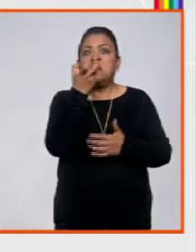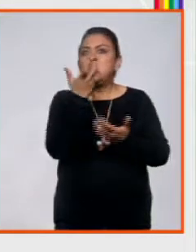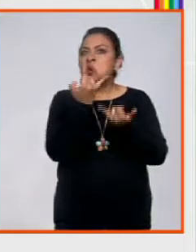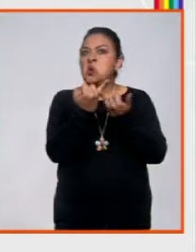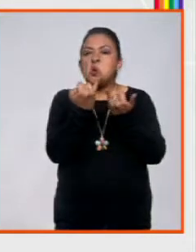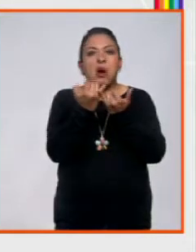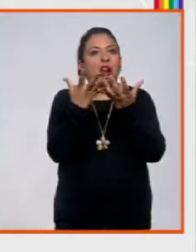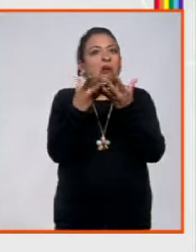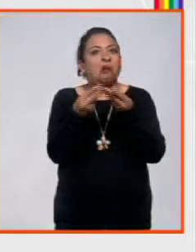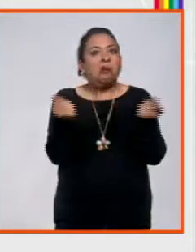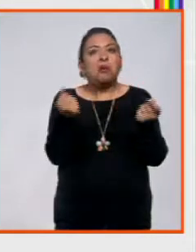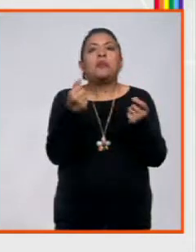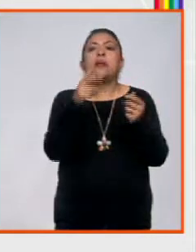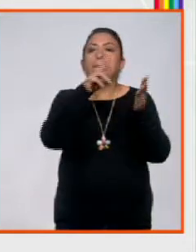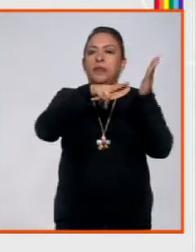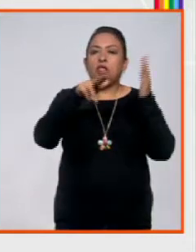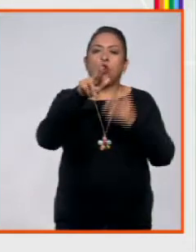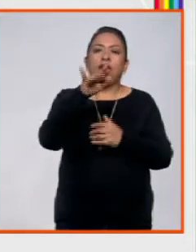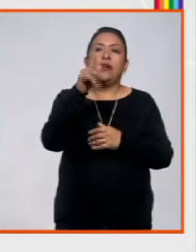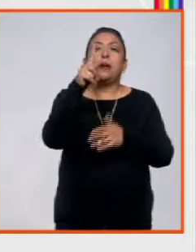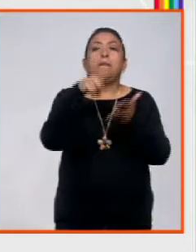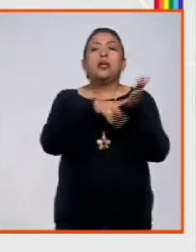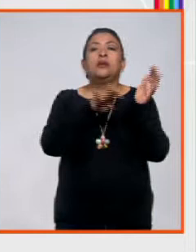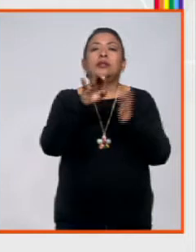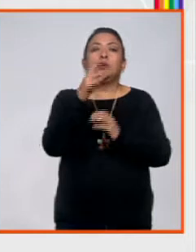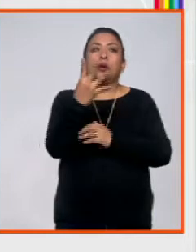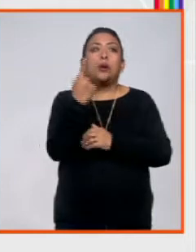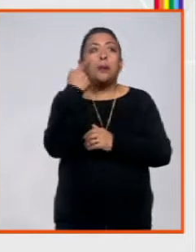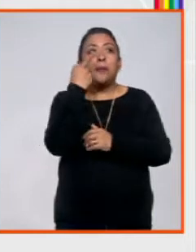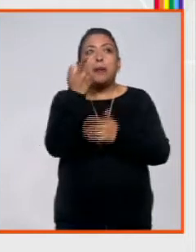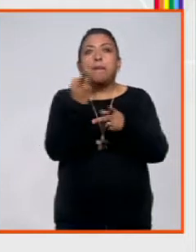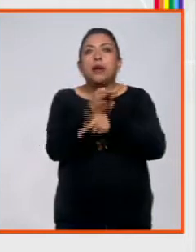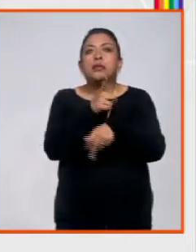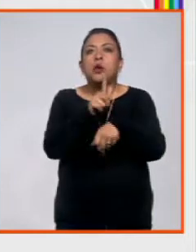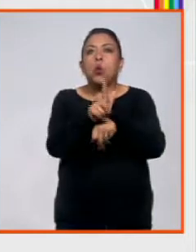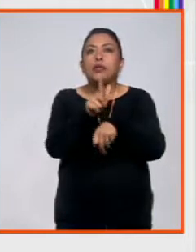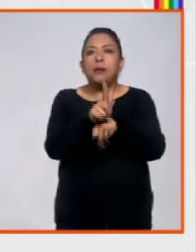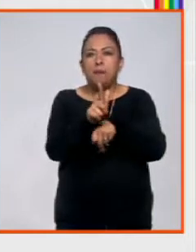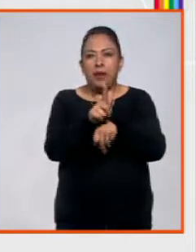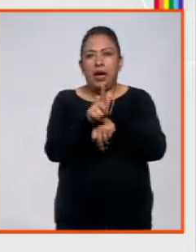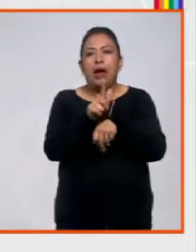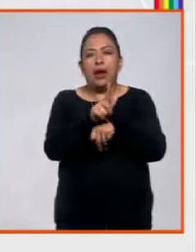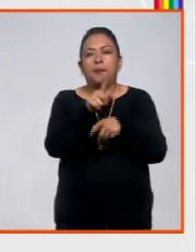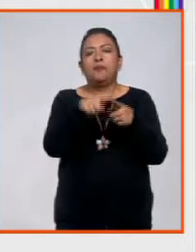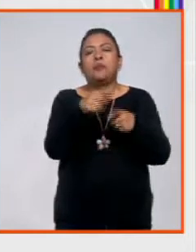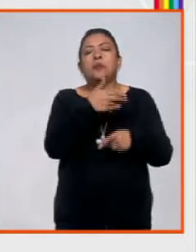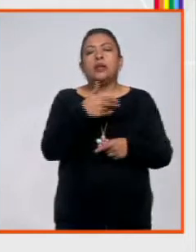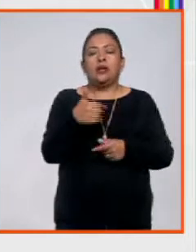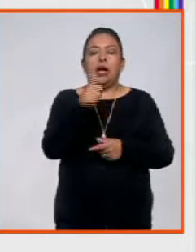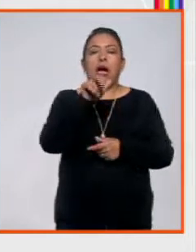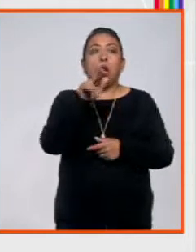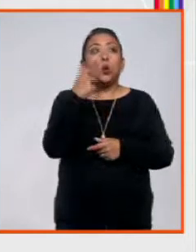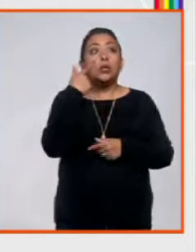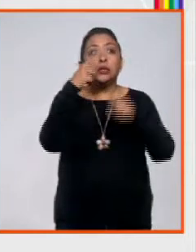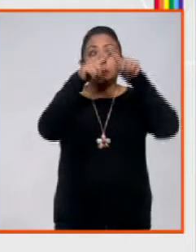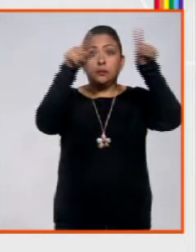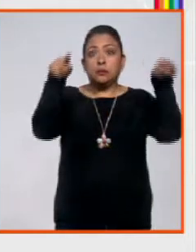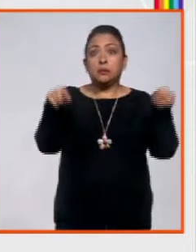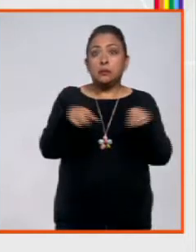es un mural que edificio reverendo el 54 y que habla del golpe de esto en guatemala con ti presente jacobo arbenz y el mural aparece